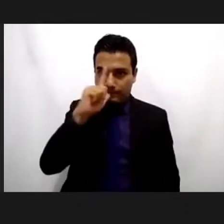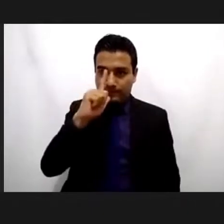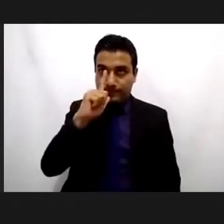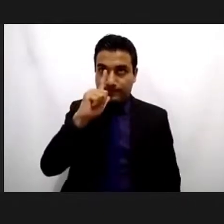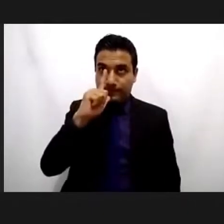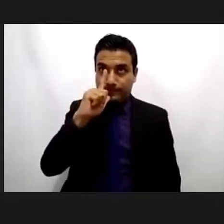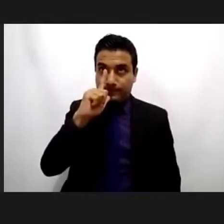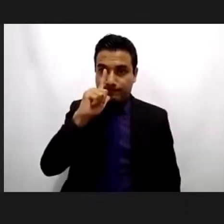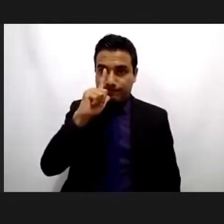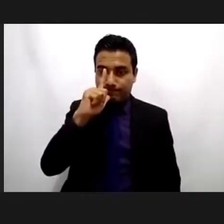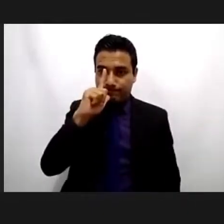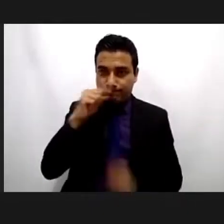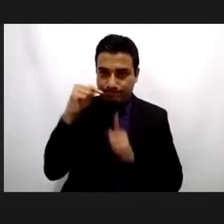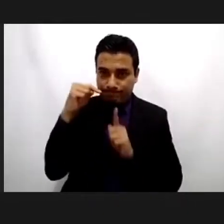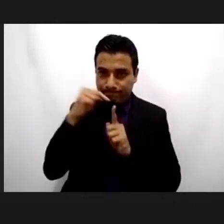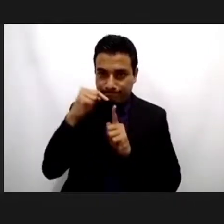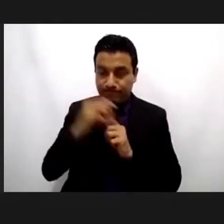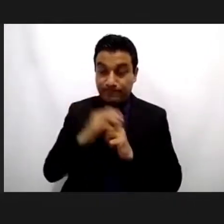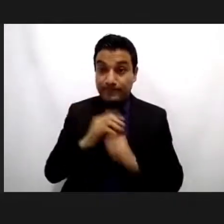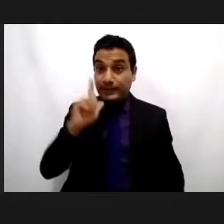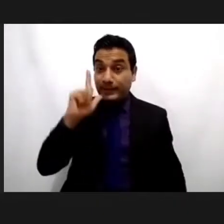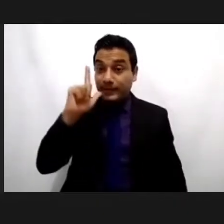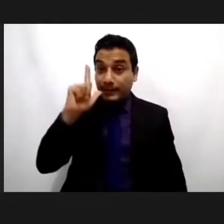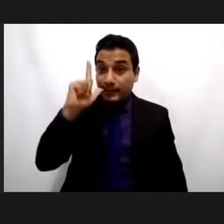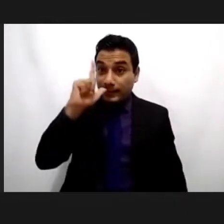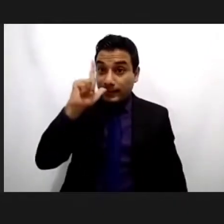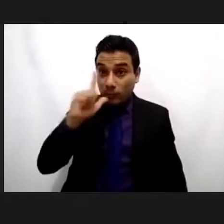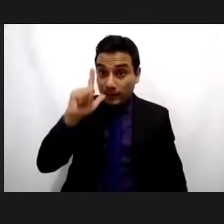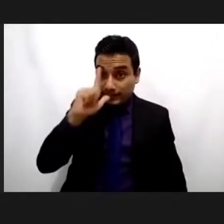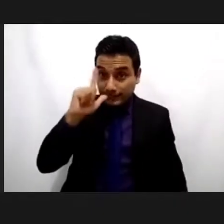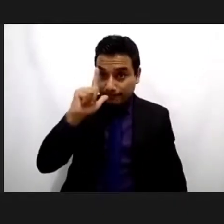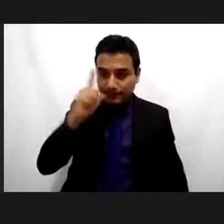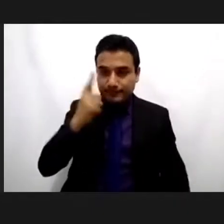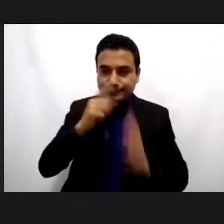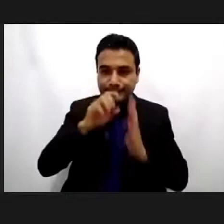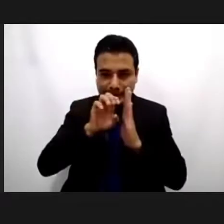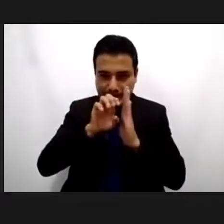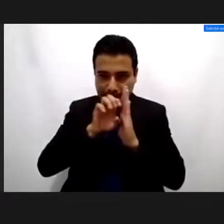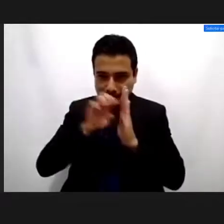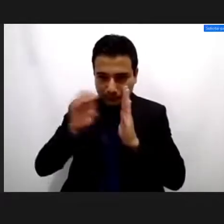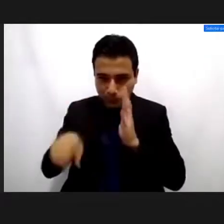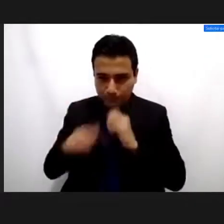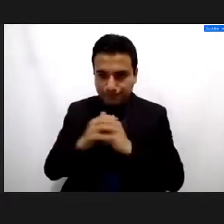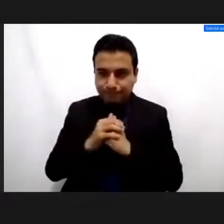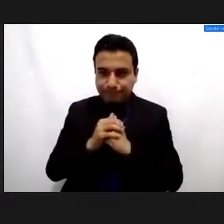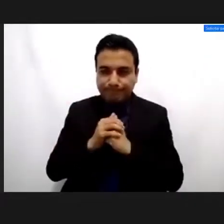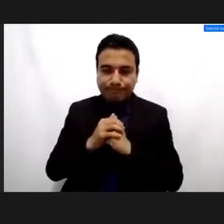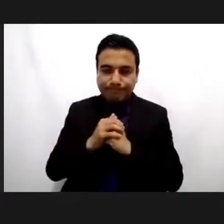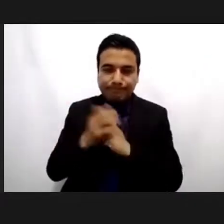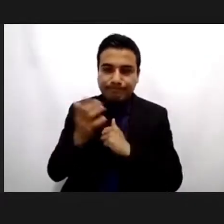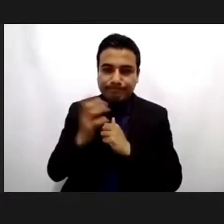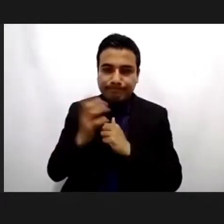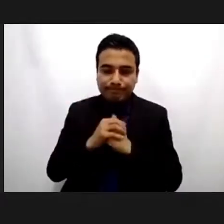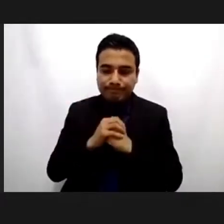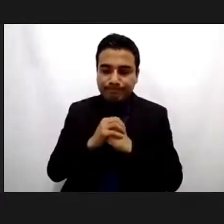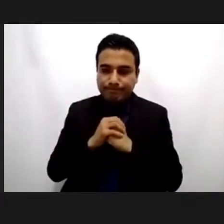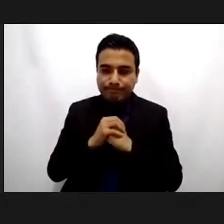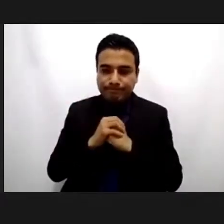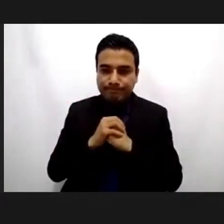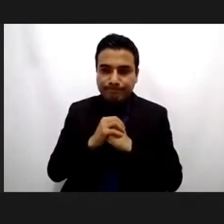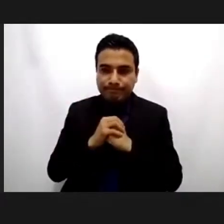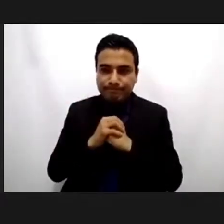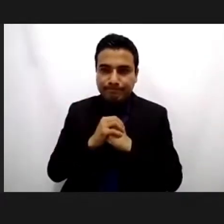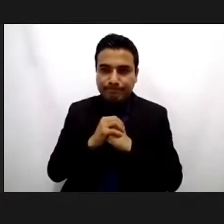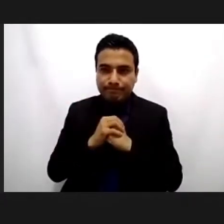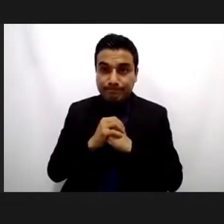Pero siendo además que los lenguajes son, cuando uno no los... es la diferencia entre